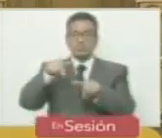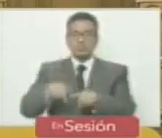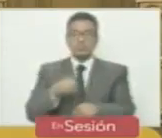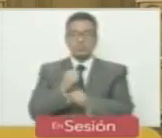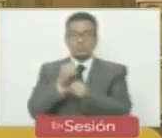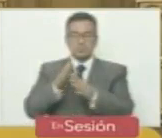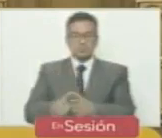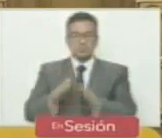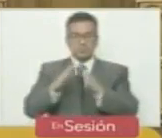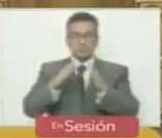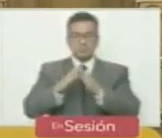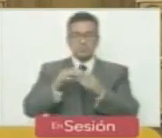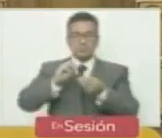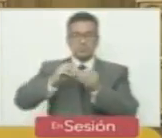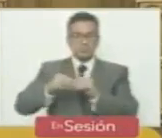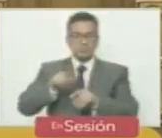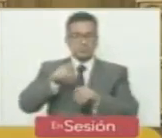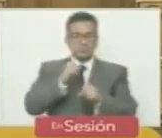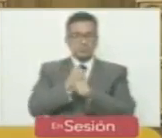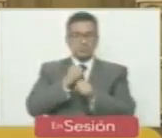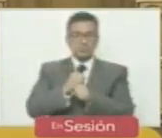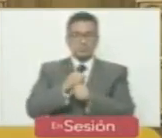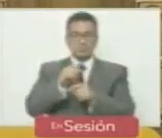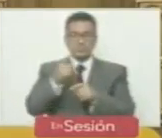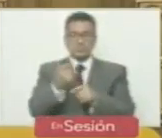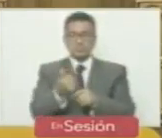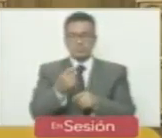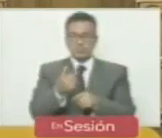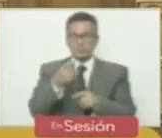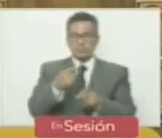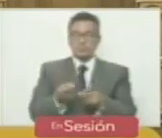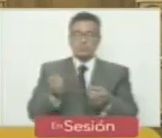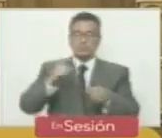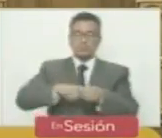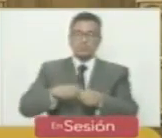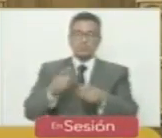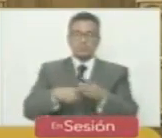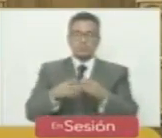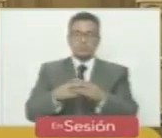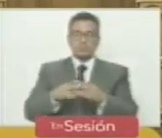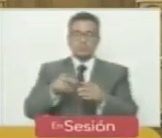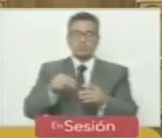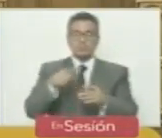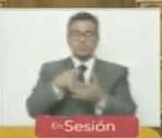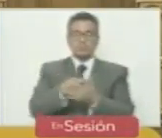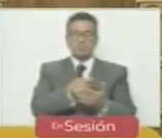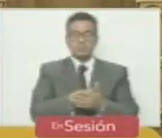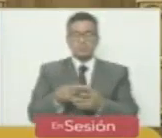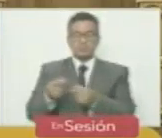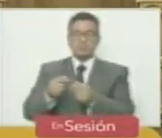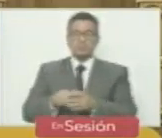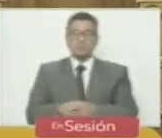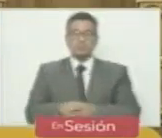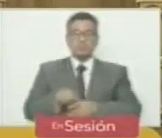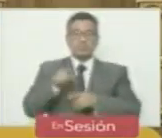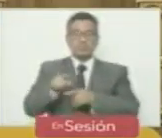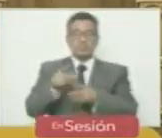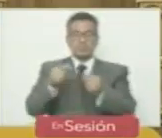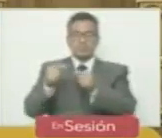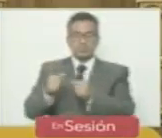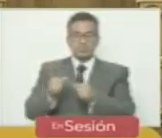trabajo a domicilio es una modalidad de trabajo precaria que forma parte del sector informal de la economía y de esa